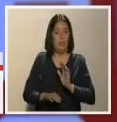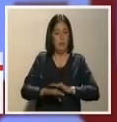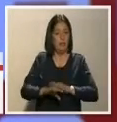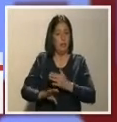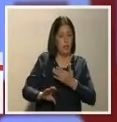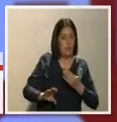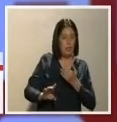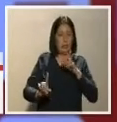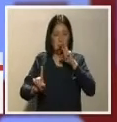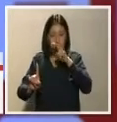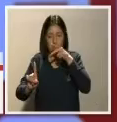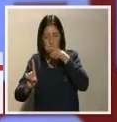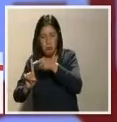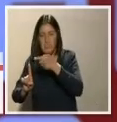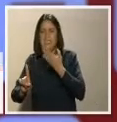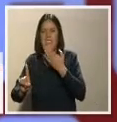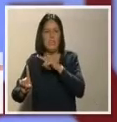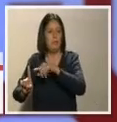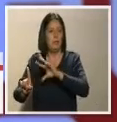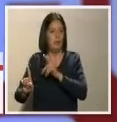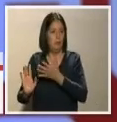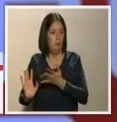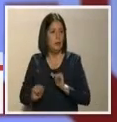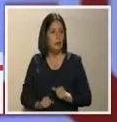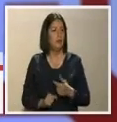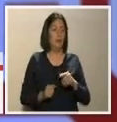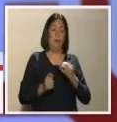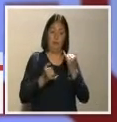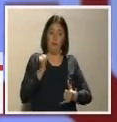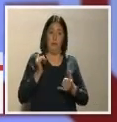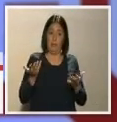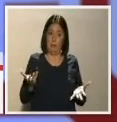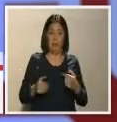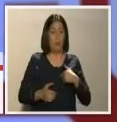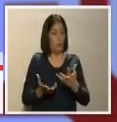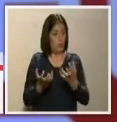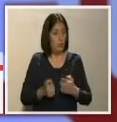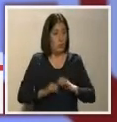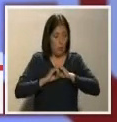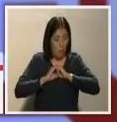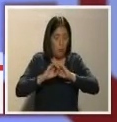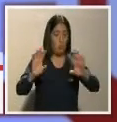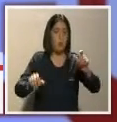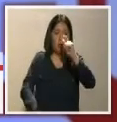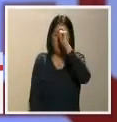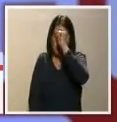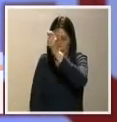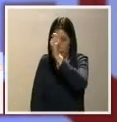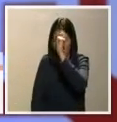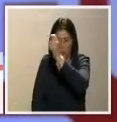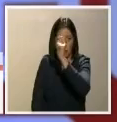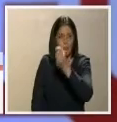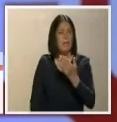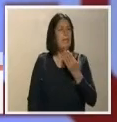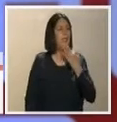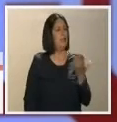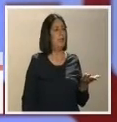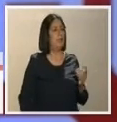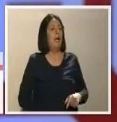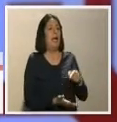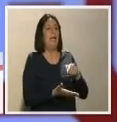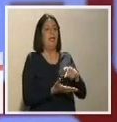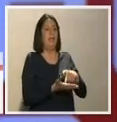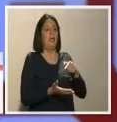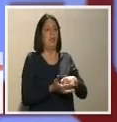en la identificación de los delincuentes. Finalmente, quiero hacer un público reconocimiento a la deuda que tiene